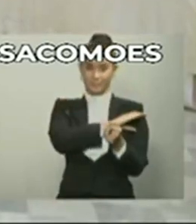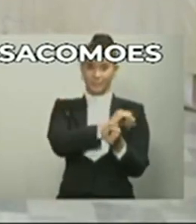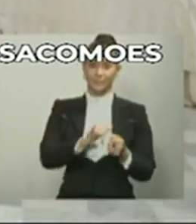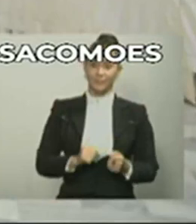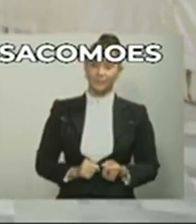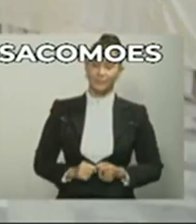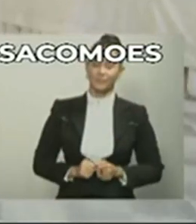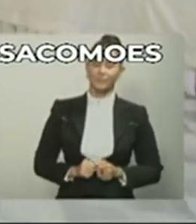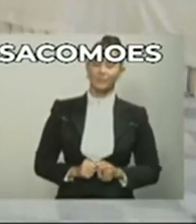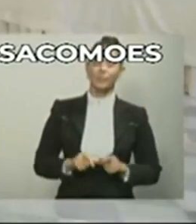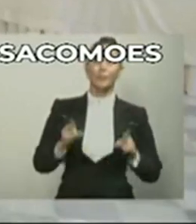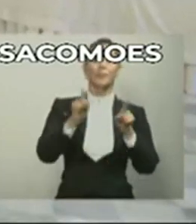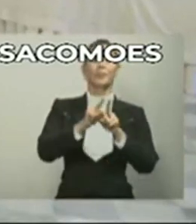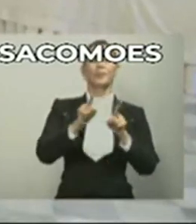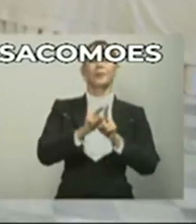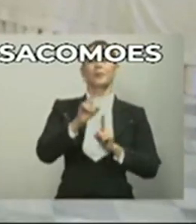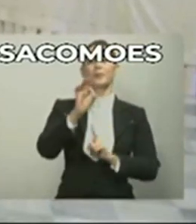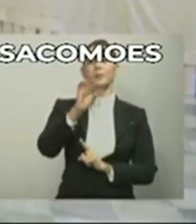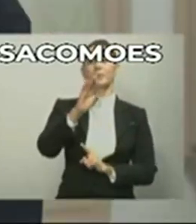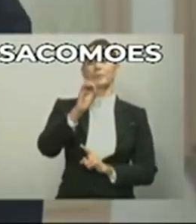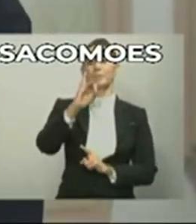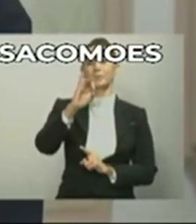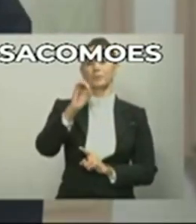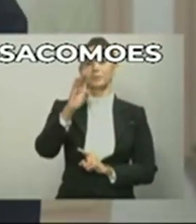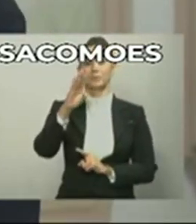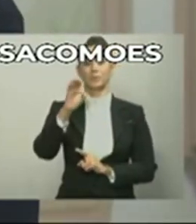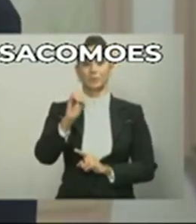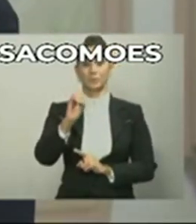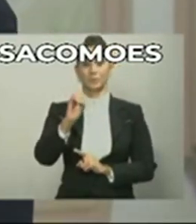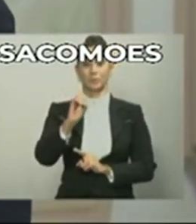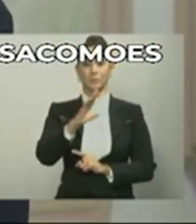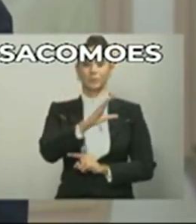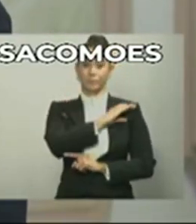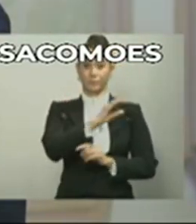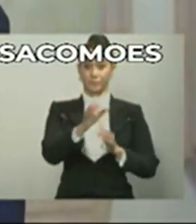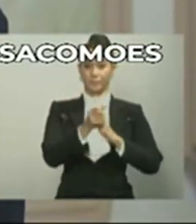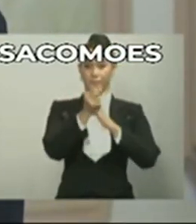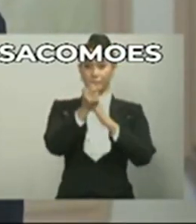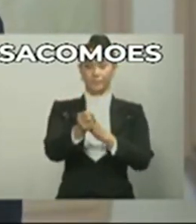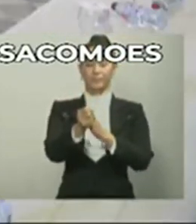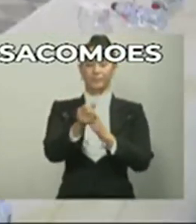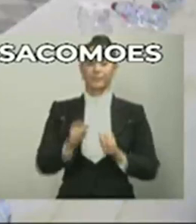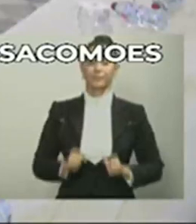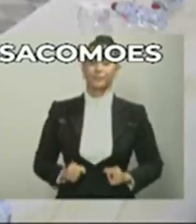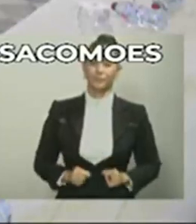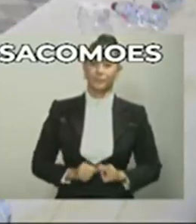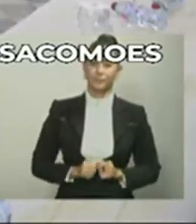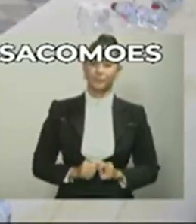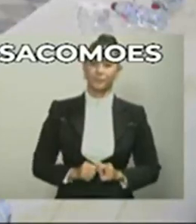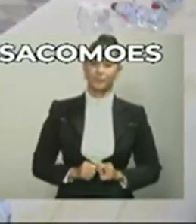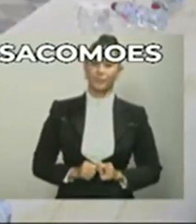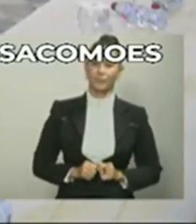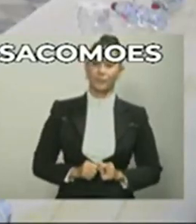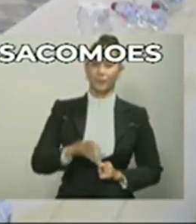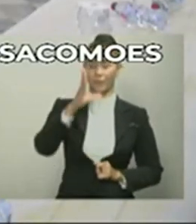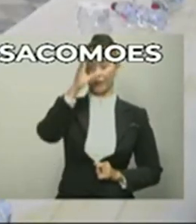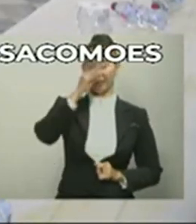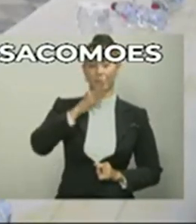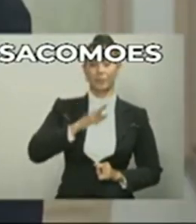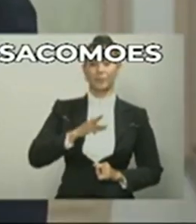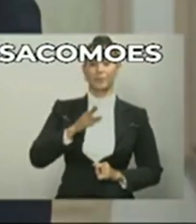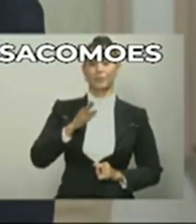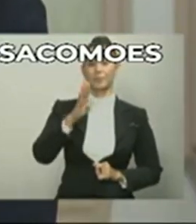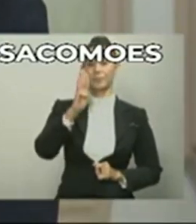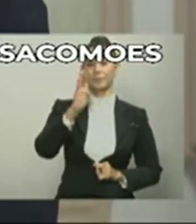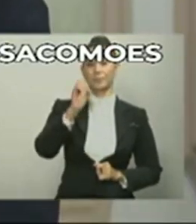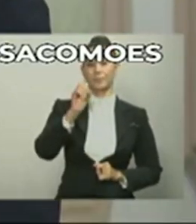Tenemos, están presentando uno a uno, es una comisión amplísima. Claudia, a esta hora de la mañana, iniciamos con esta rueda